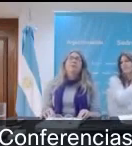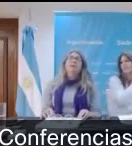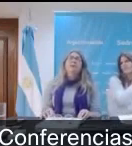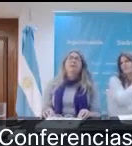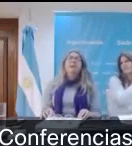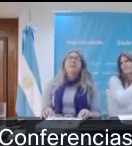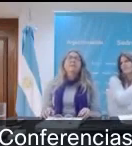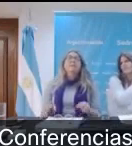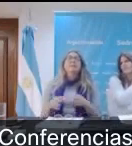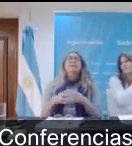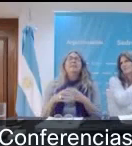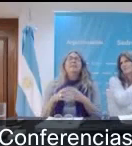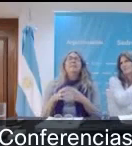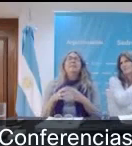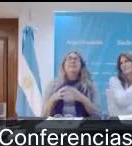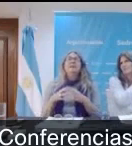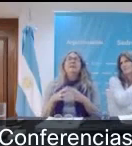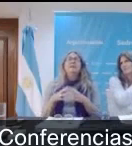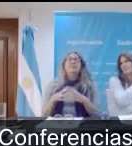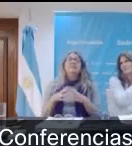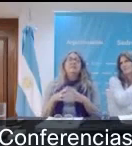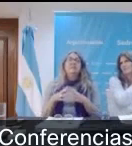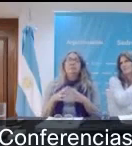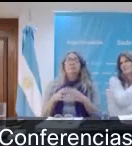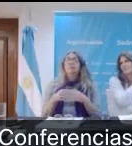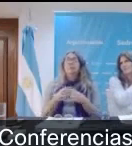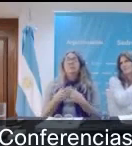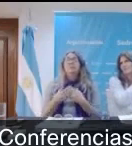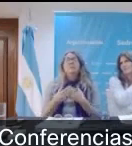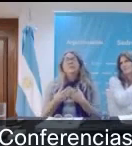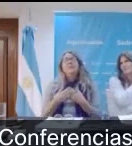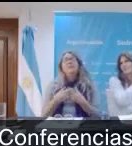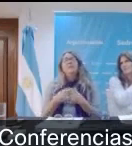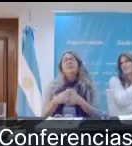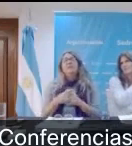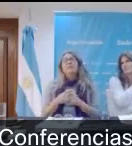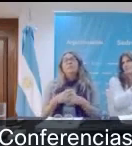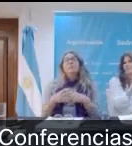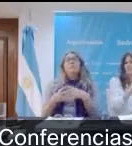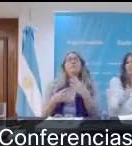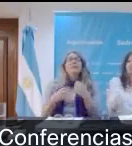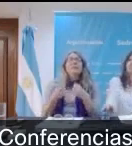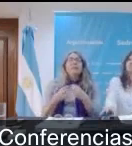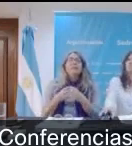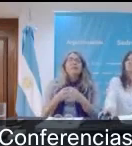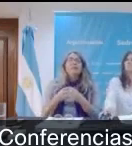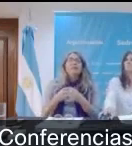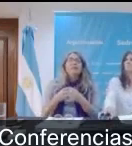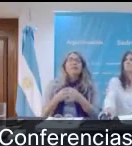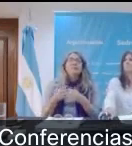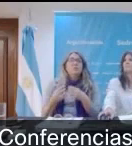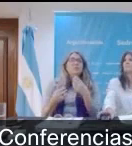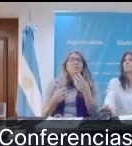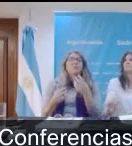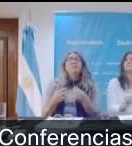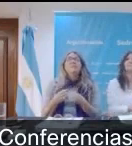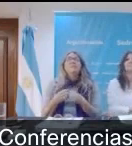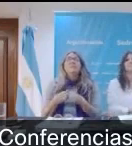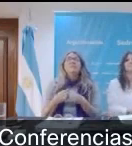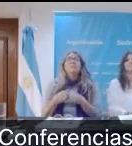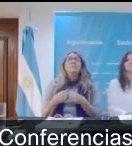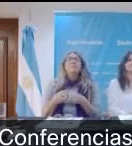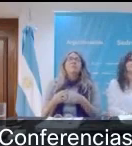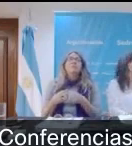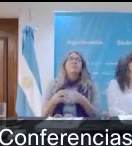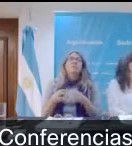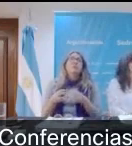o están tan claras en que quieren dejar de consumir, pero a veces quieren poder modificar algo en relación a su consumo. Entonces,